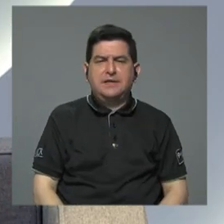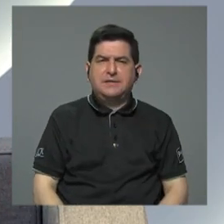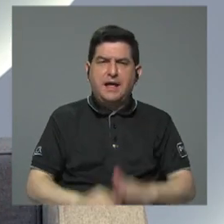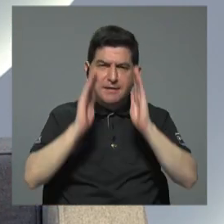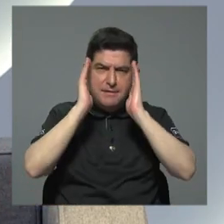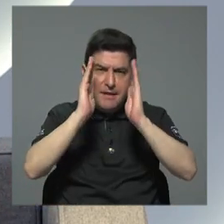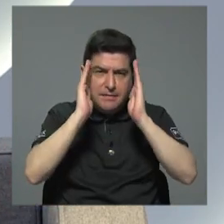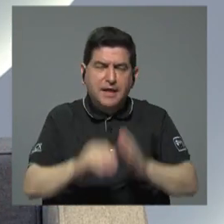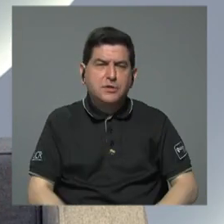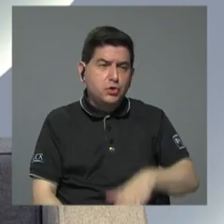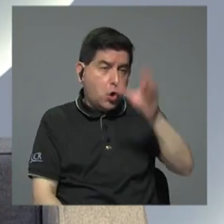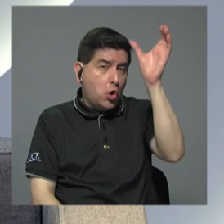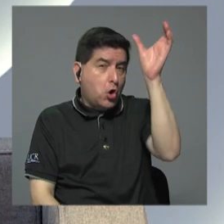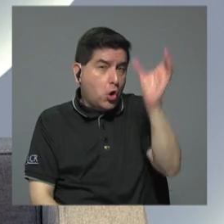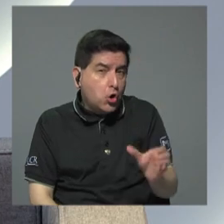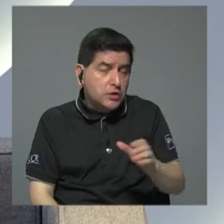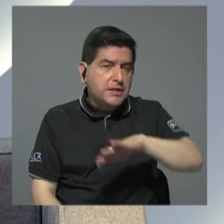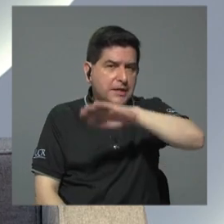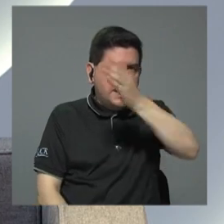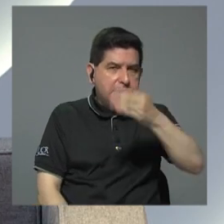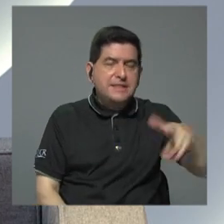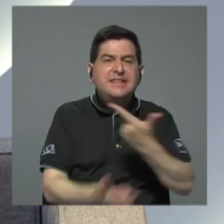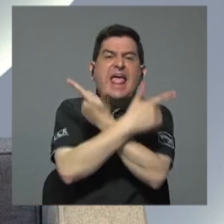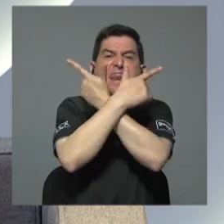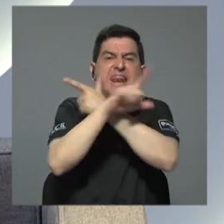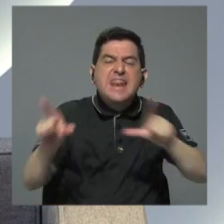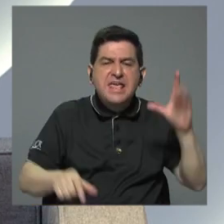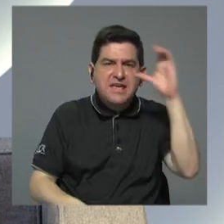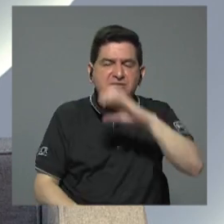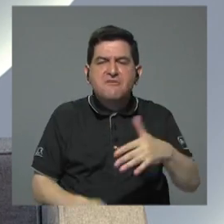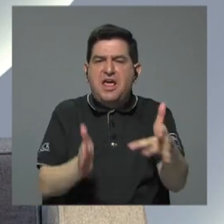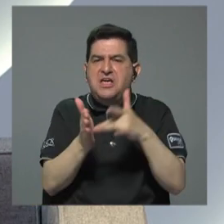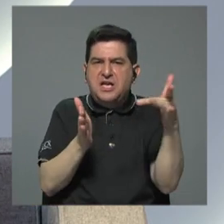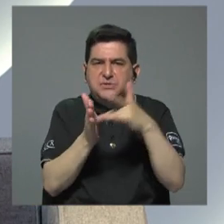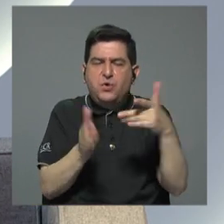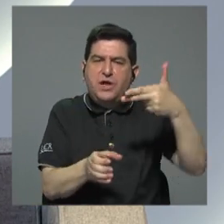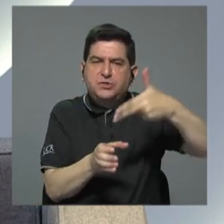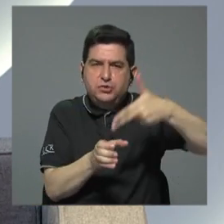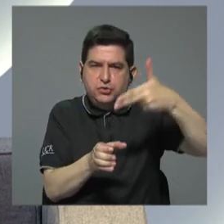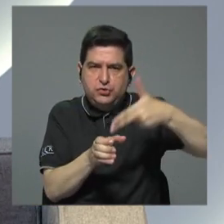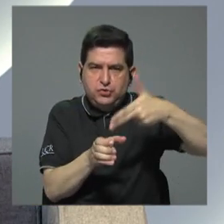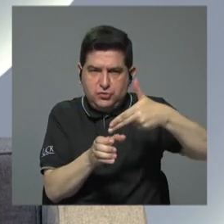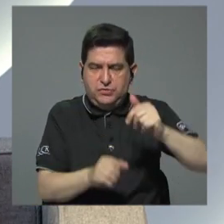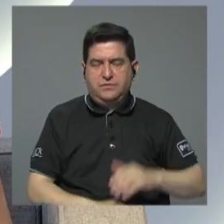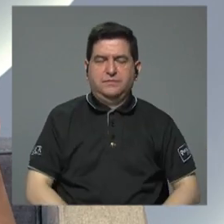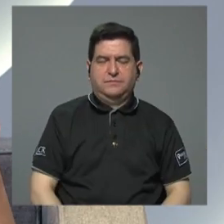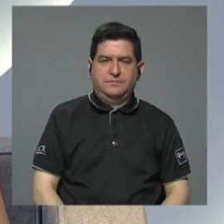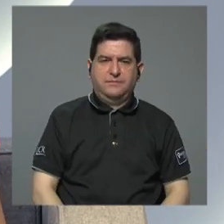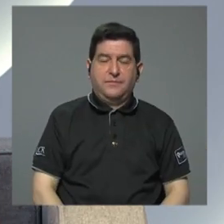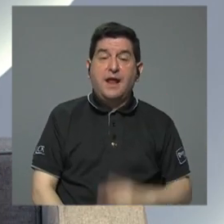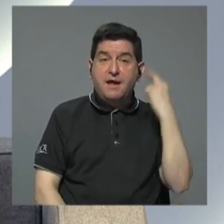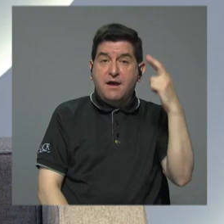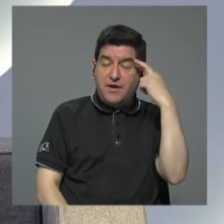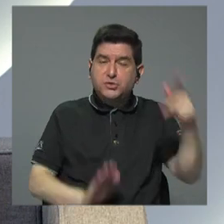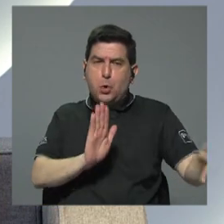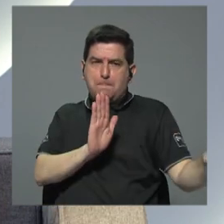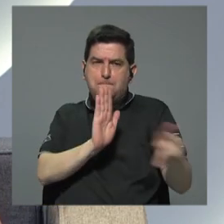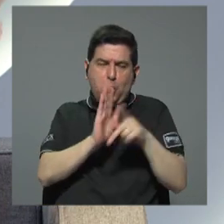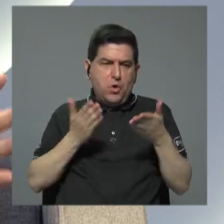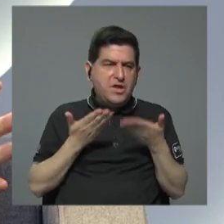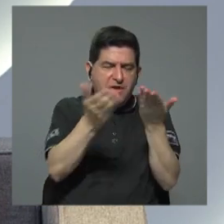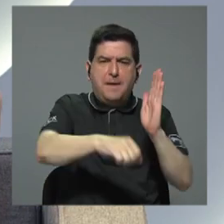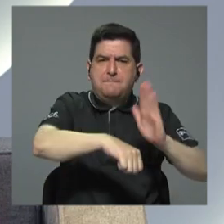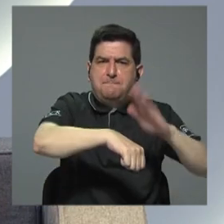¿no? Continental y marino, libre de exploración y explotación de combustibles fósiles, por lo que prohíbe el otorgamiento